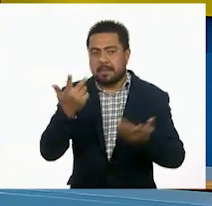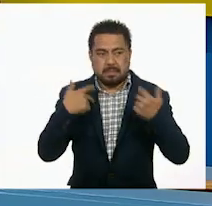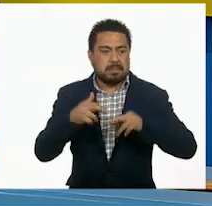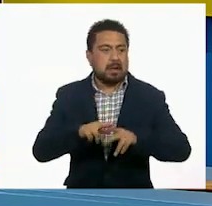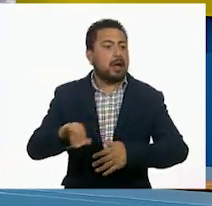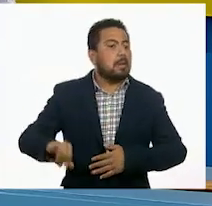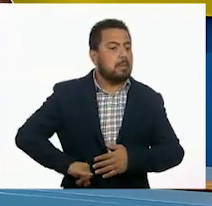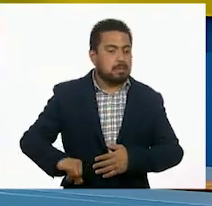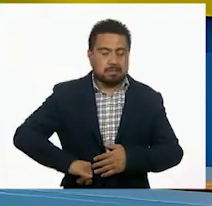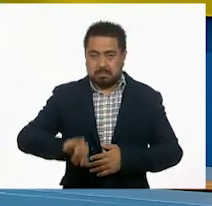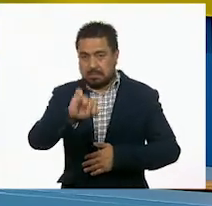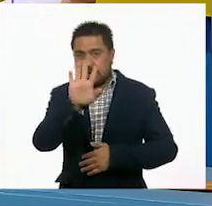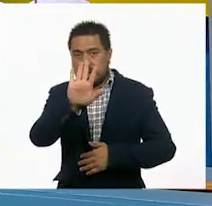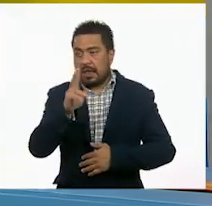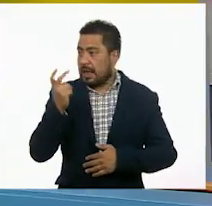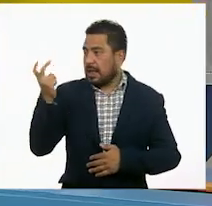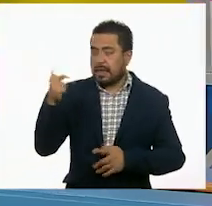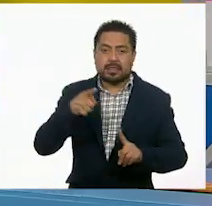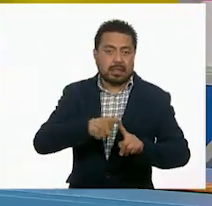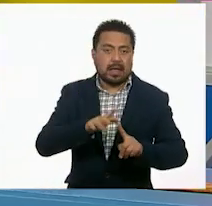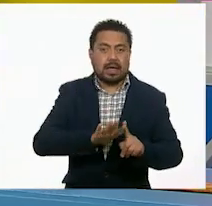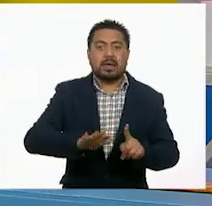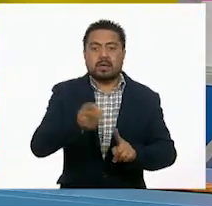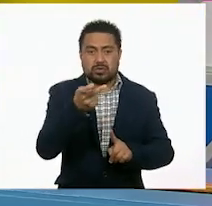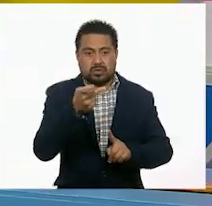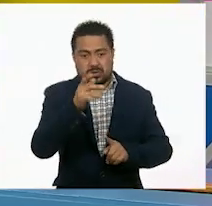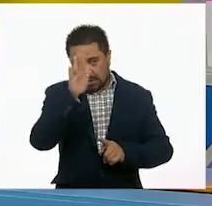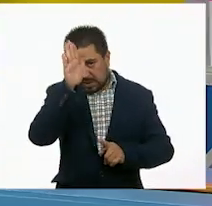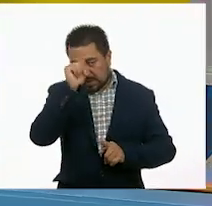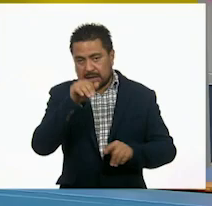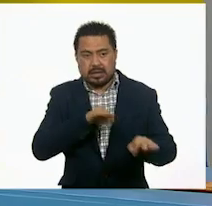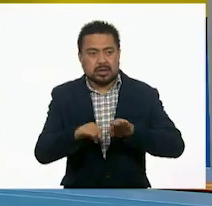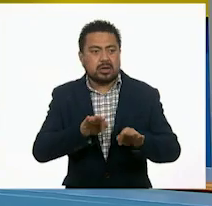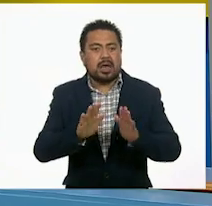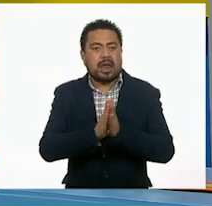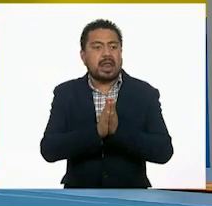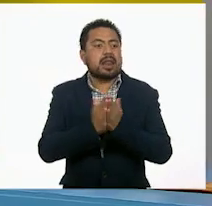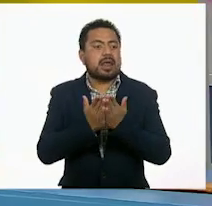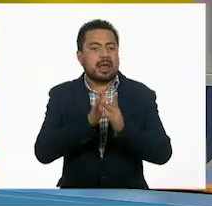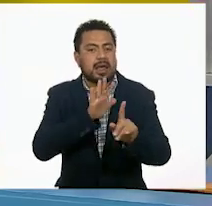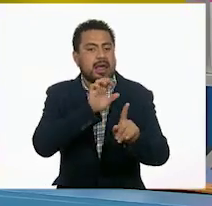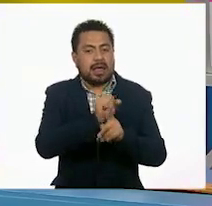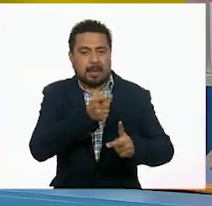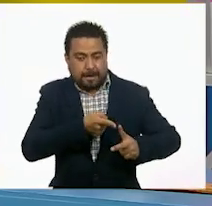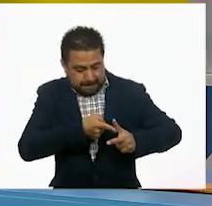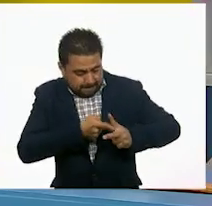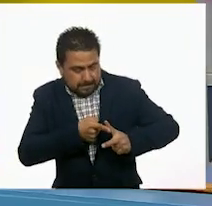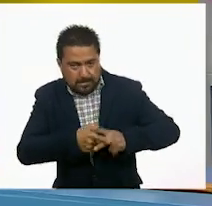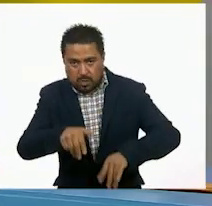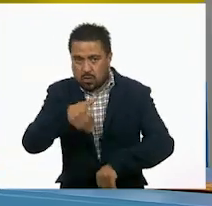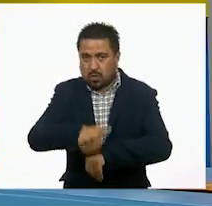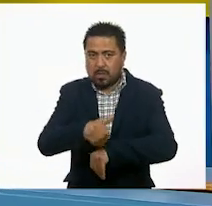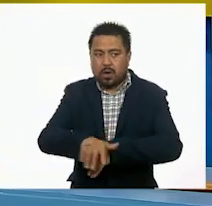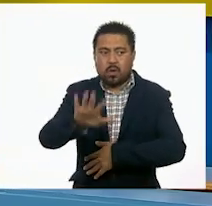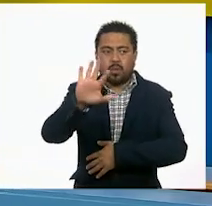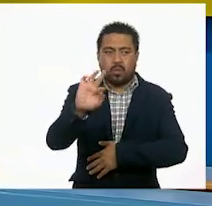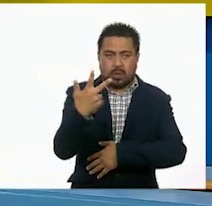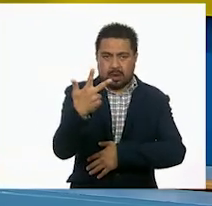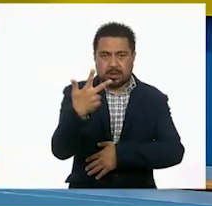parece interesante. Bien, pues ahí está la tarea. Recuerden de trabajar su libro de desafíos matemáticos, página